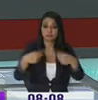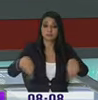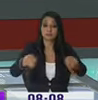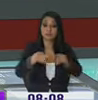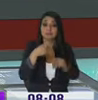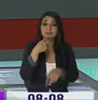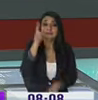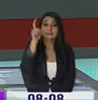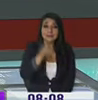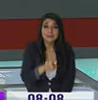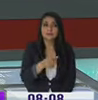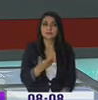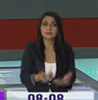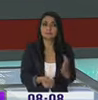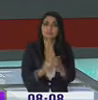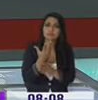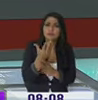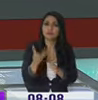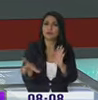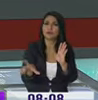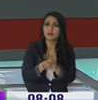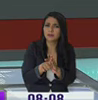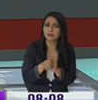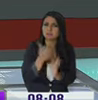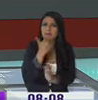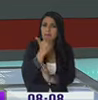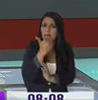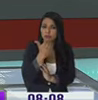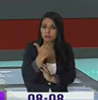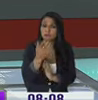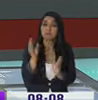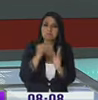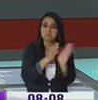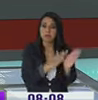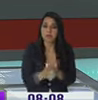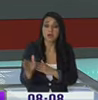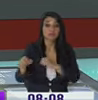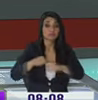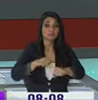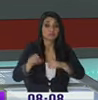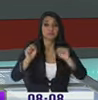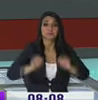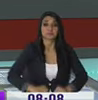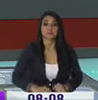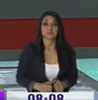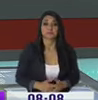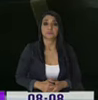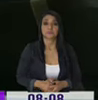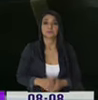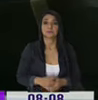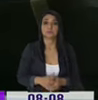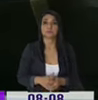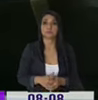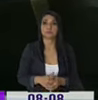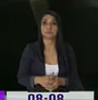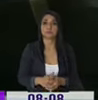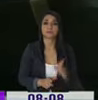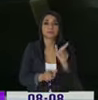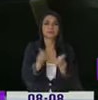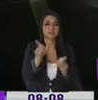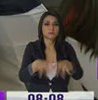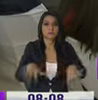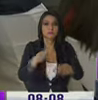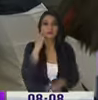la necesidad de crear políticas y la implementación de una verdadera gestión. Veamos. Distintos sectores y expertos en